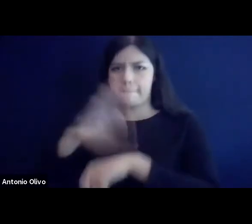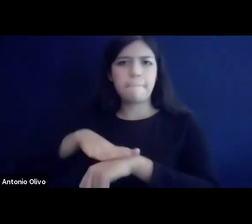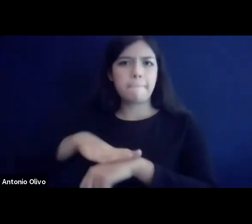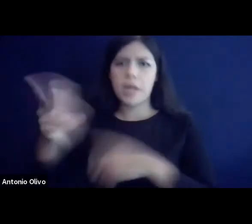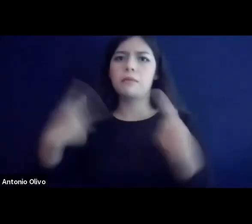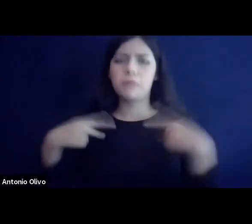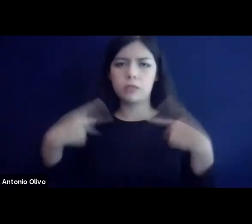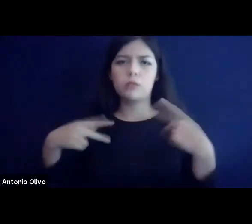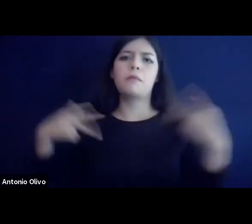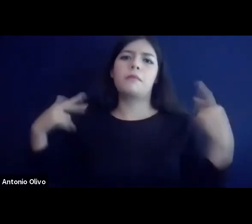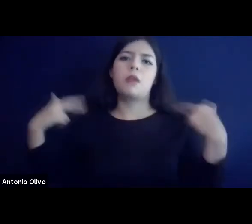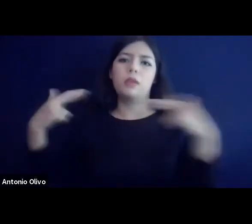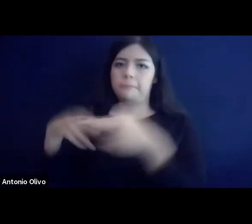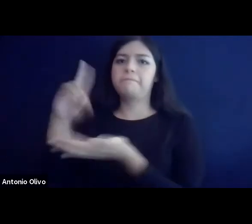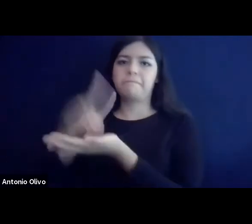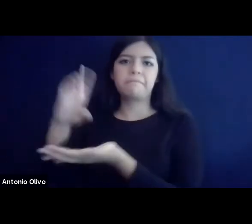de